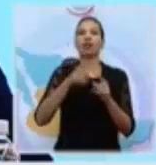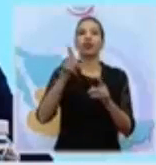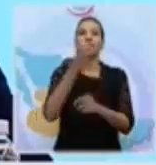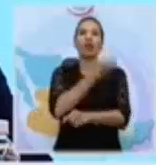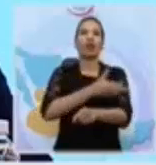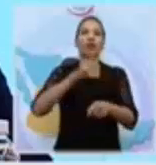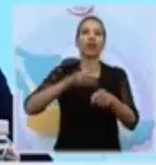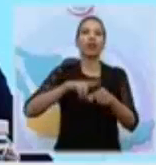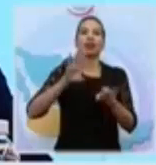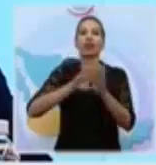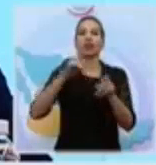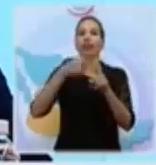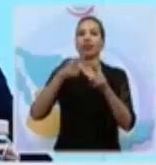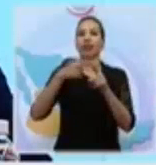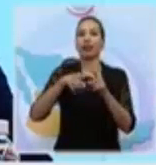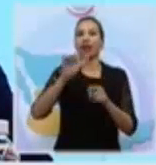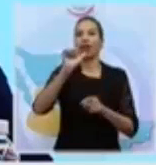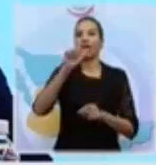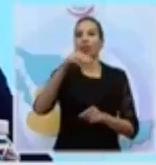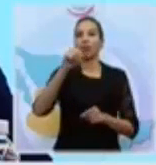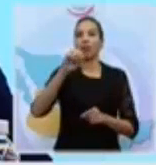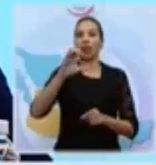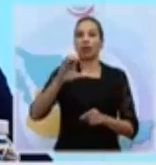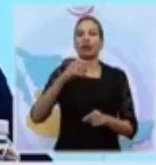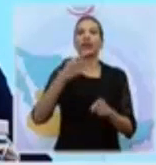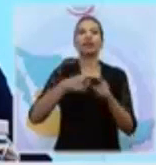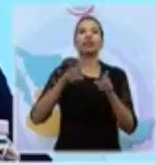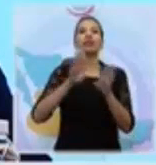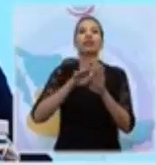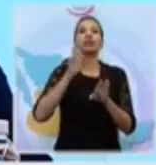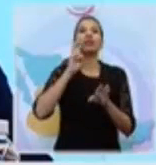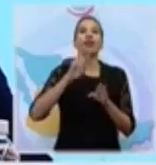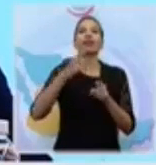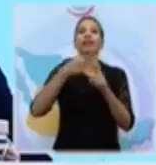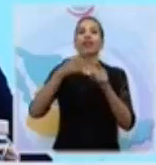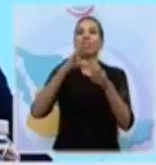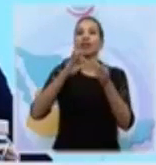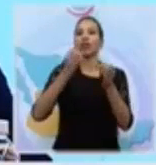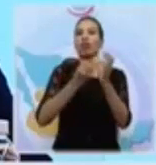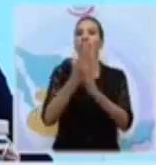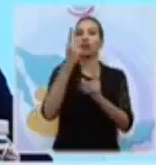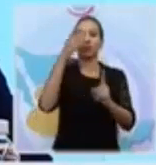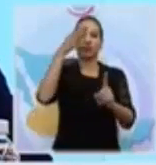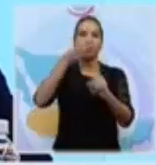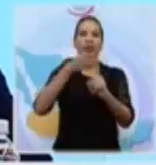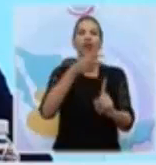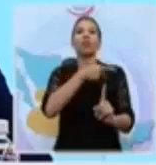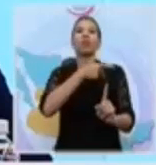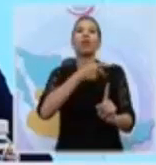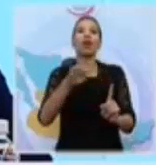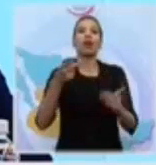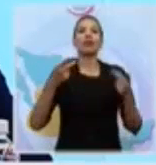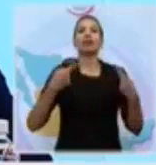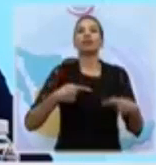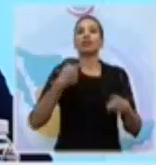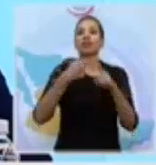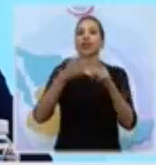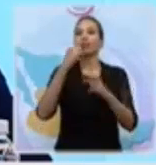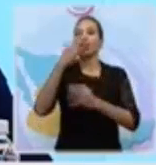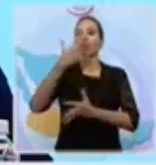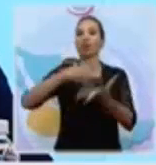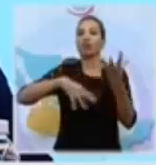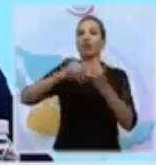Coordinadora Araceli Diamán, y Ampliar la mirada, un nuevo enfoque de la pobreza y el florecimiento